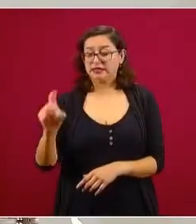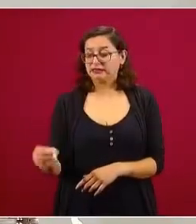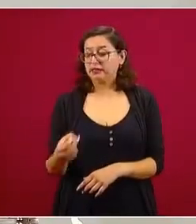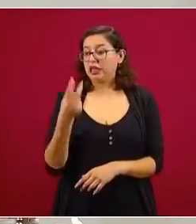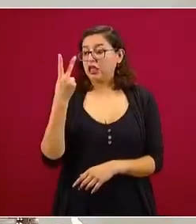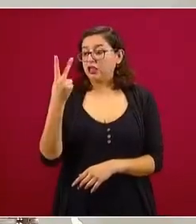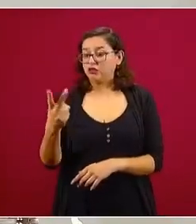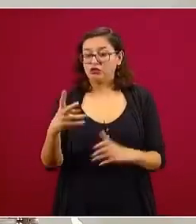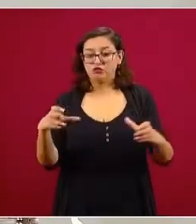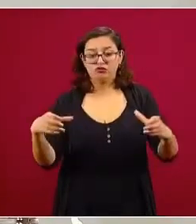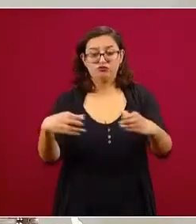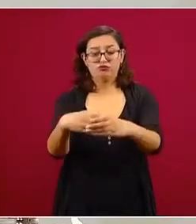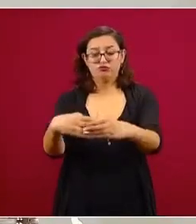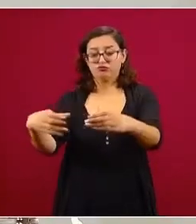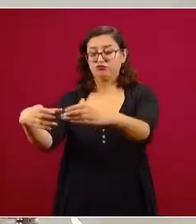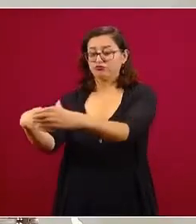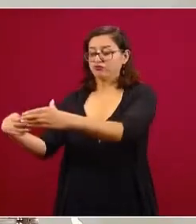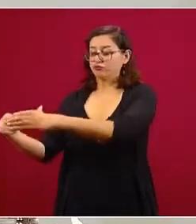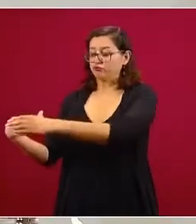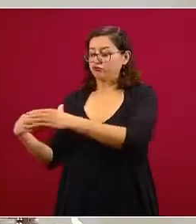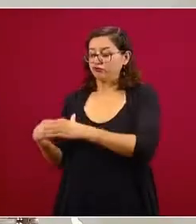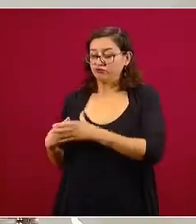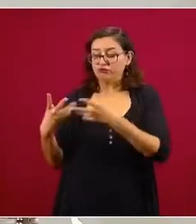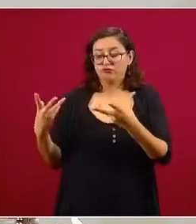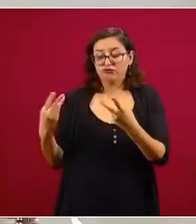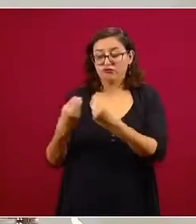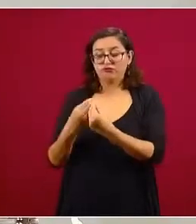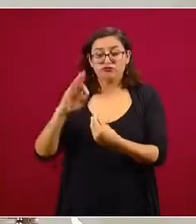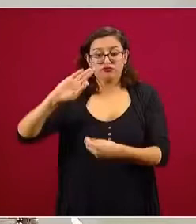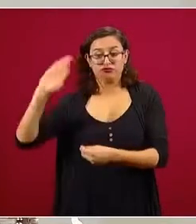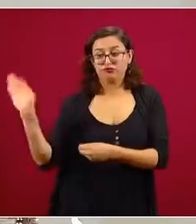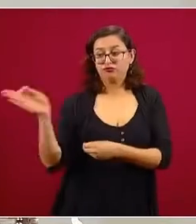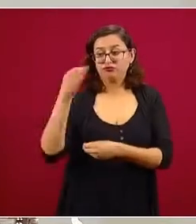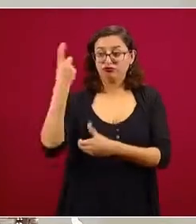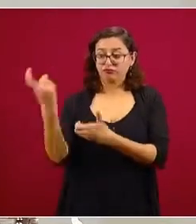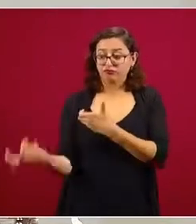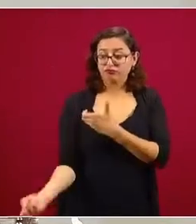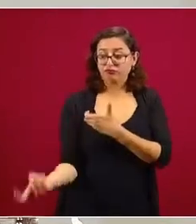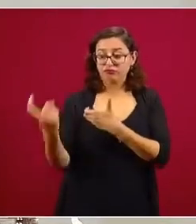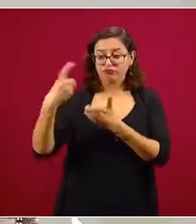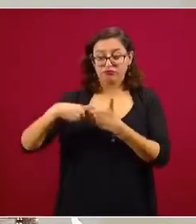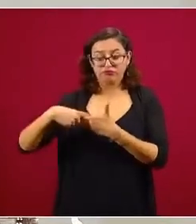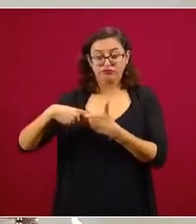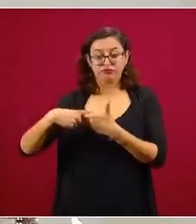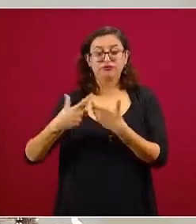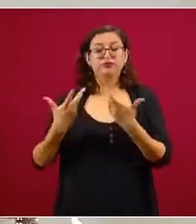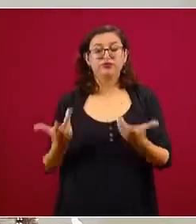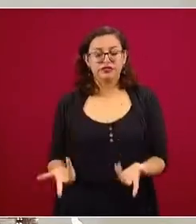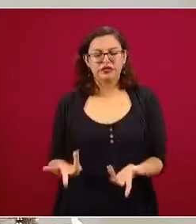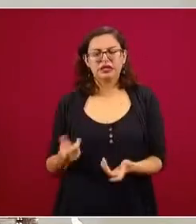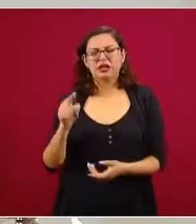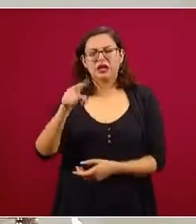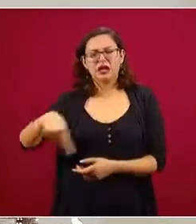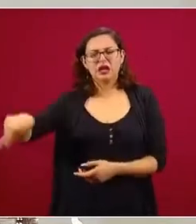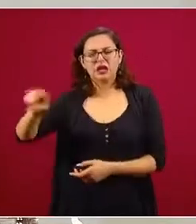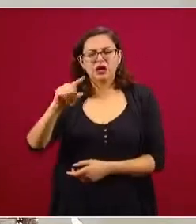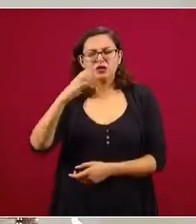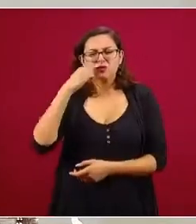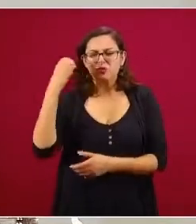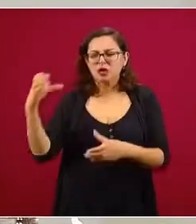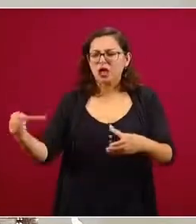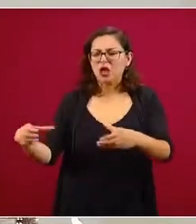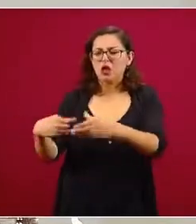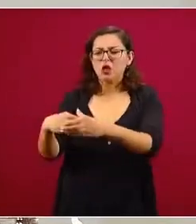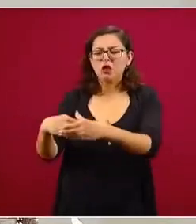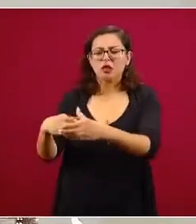a través de ella, colegios que forman parte de una organización local. Estos colegios pertenecen a los estados y a